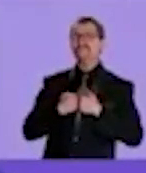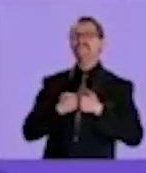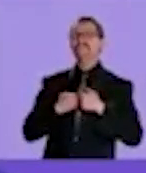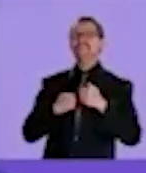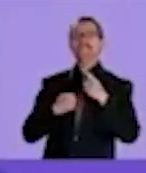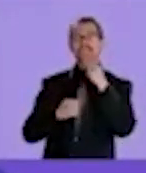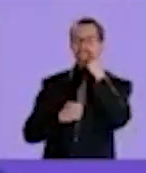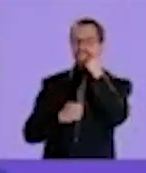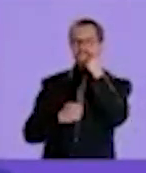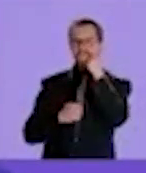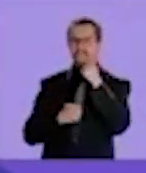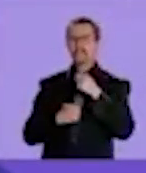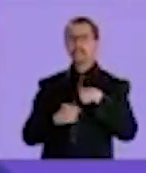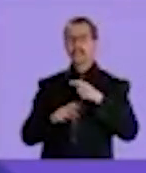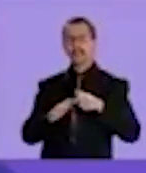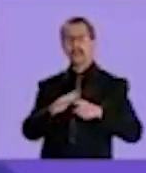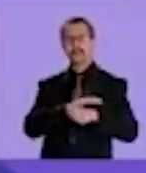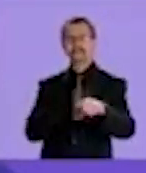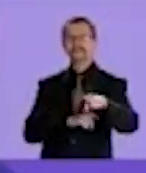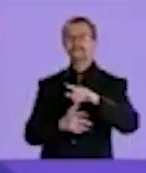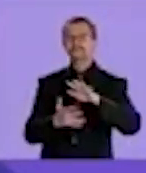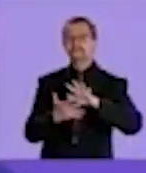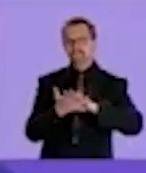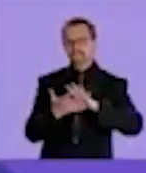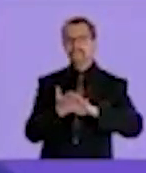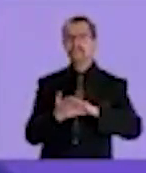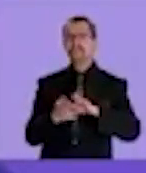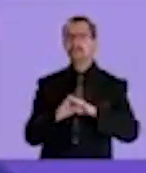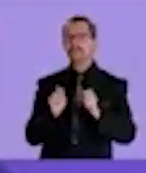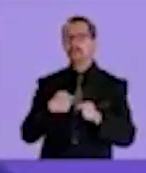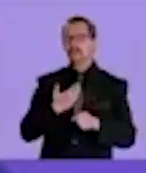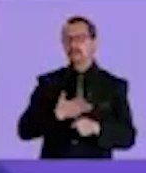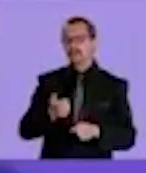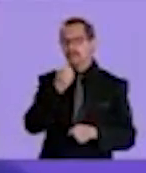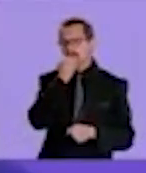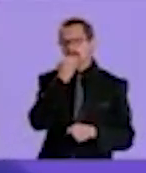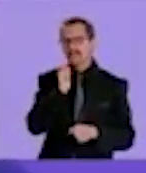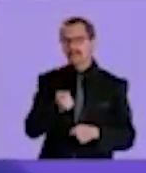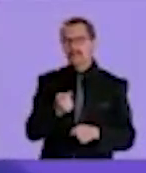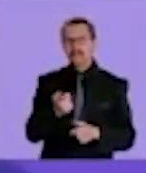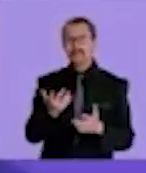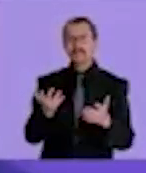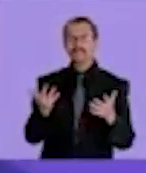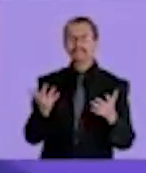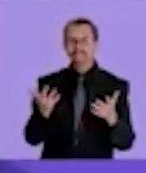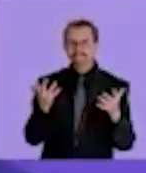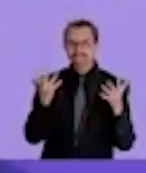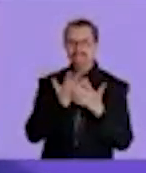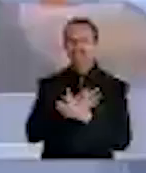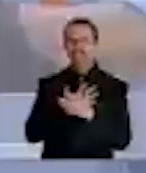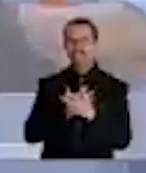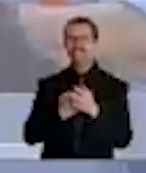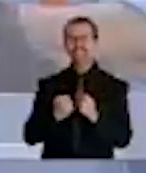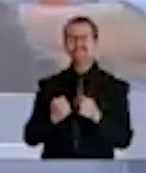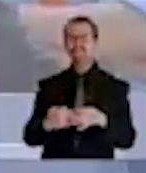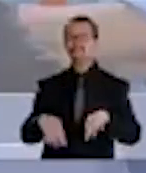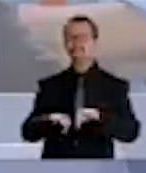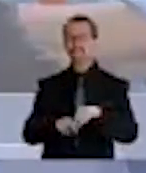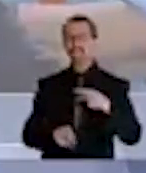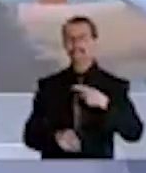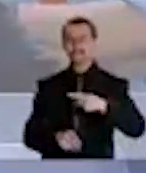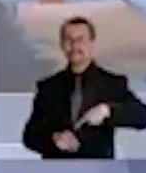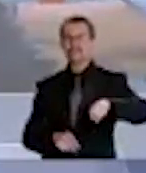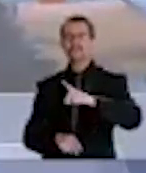nosotros tenemos que cambiar ya esta situación y atender a los pobres gracias candidato lópez obrador